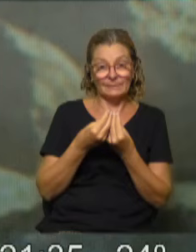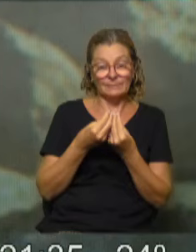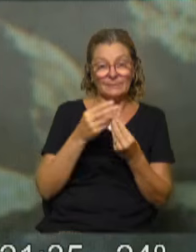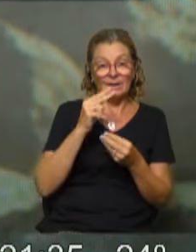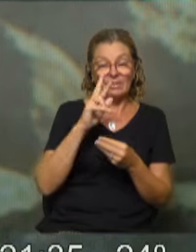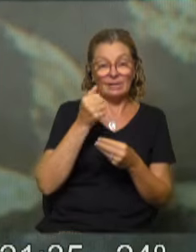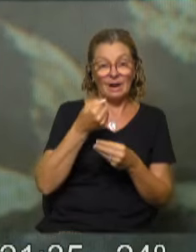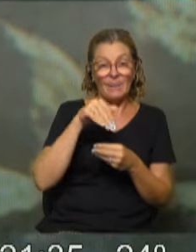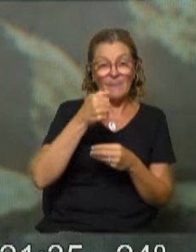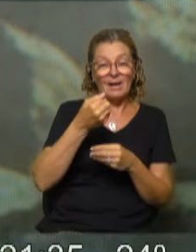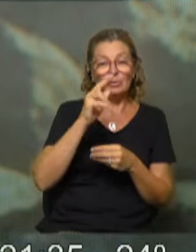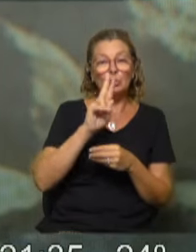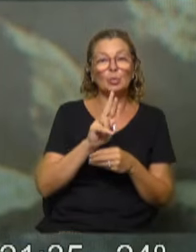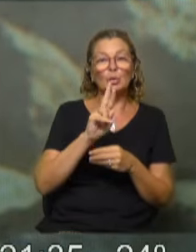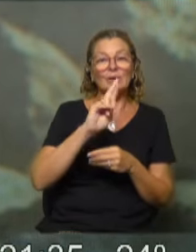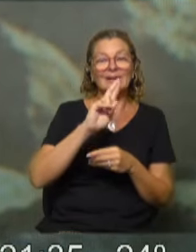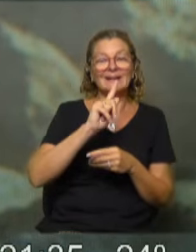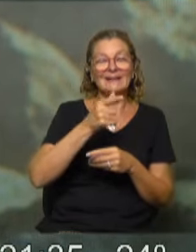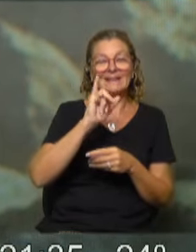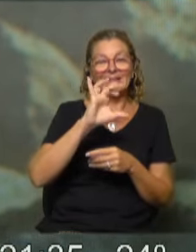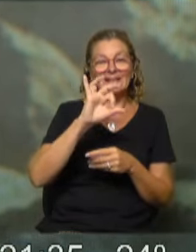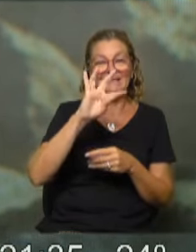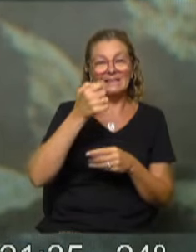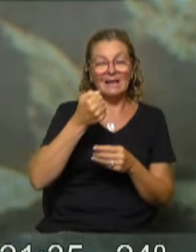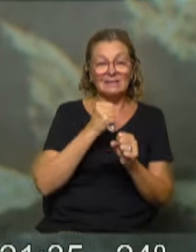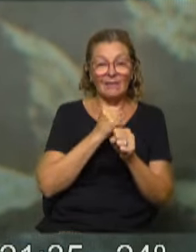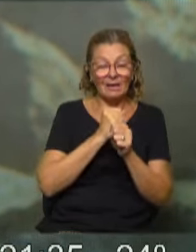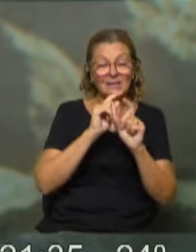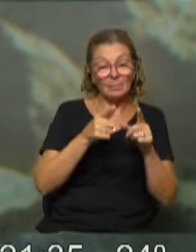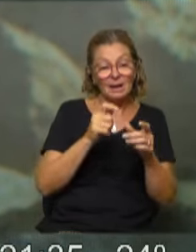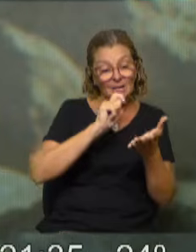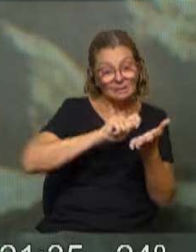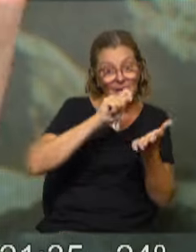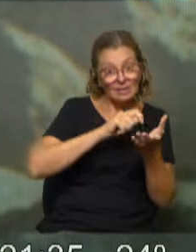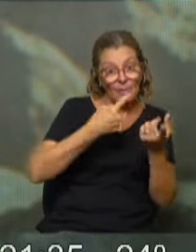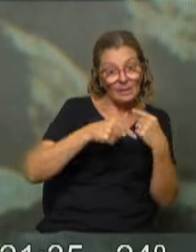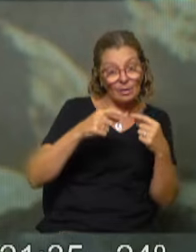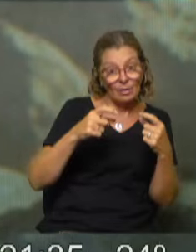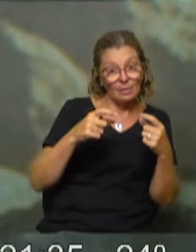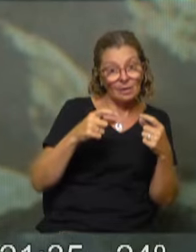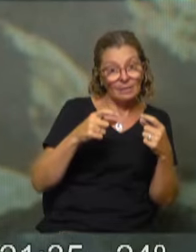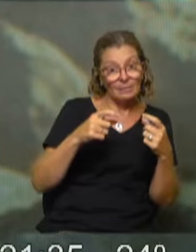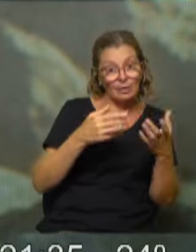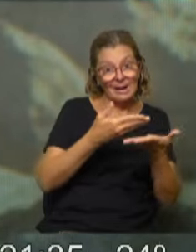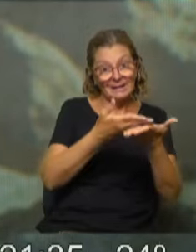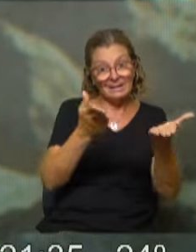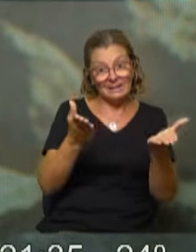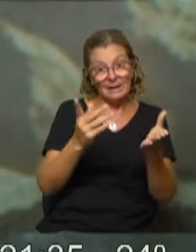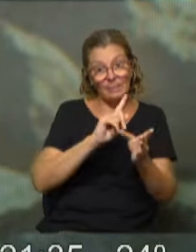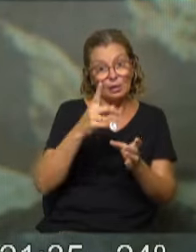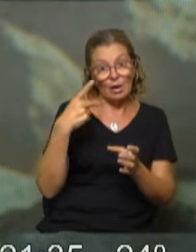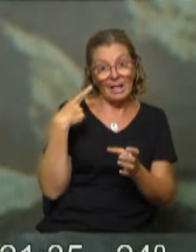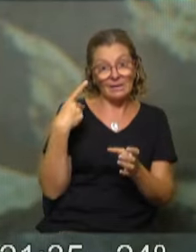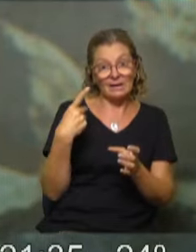la dramaturgista, que es como un trabalenguas, trabaja también sobre el texto, pero la relación entre el texto y la escena, pero no es la directora, es